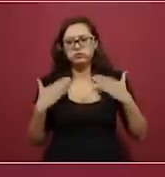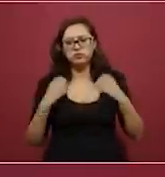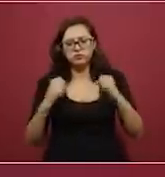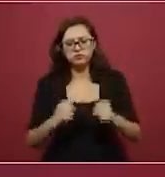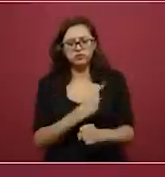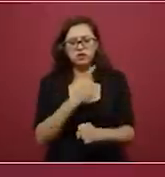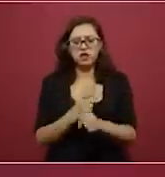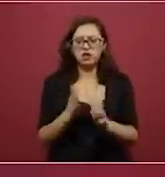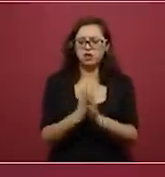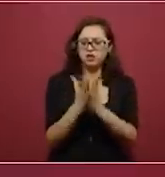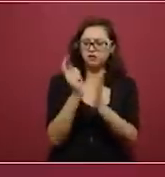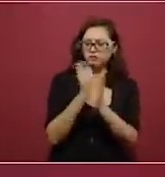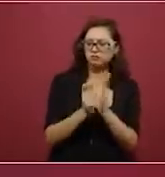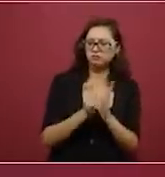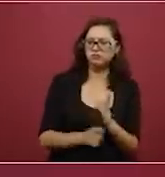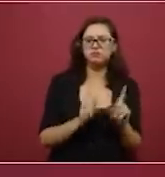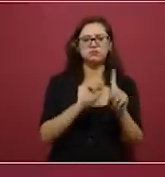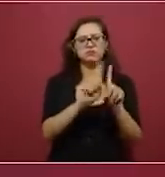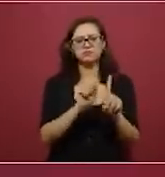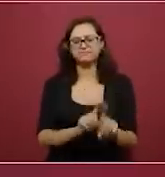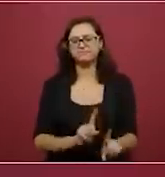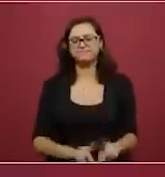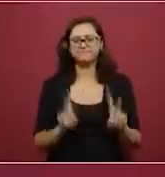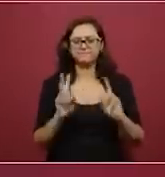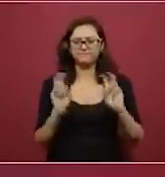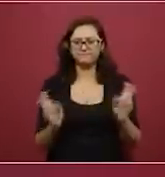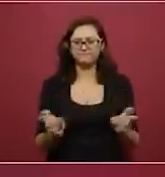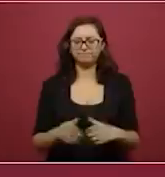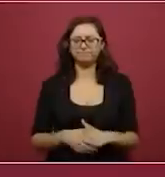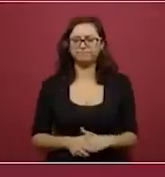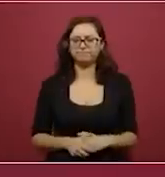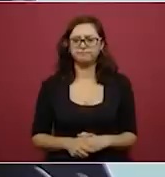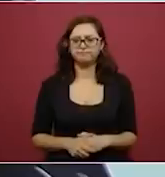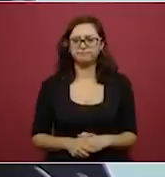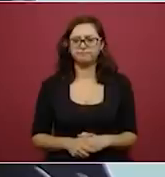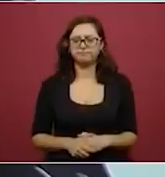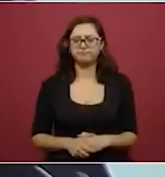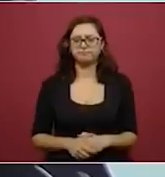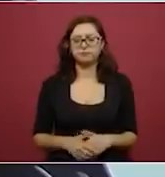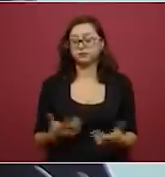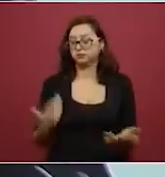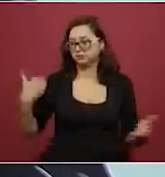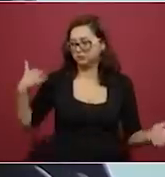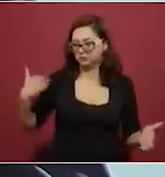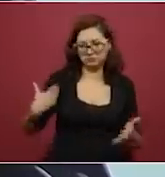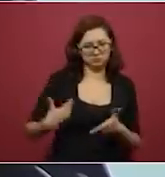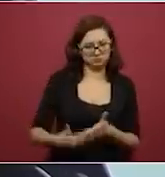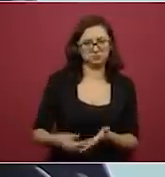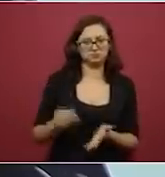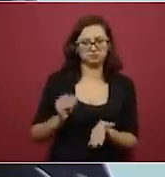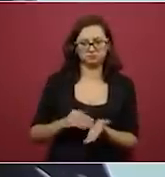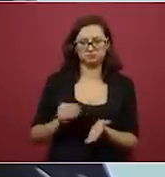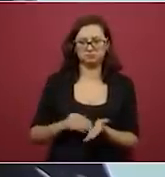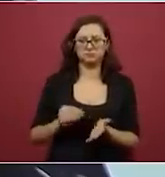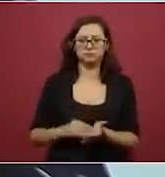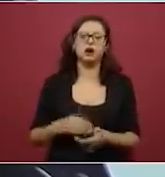libros de defensa entre otros es mi último cargo y actualmente estoy